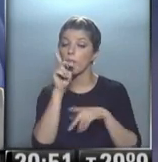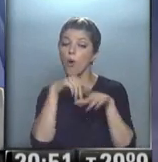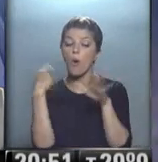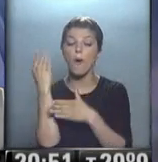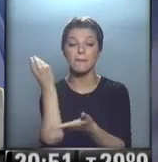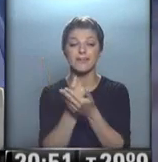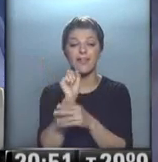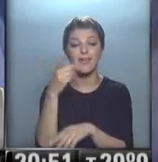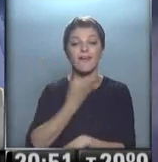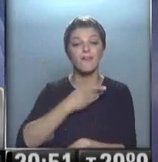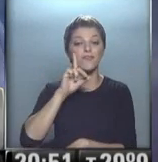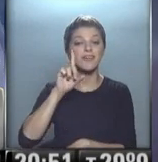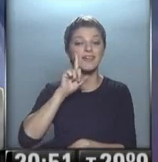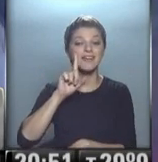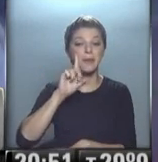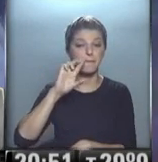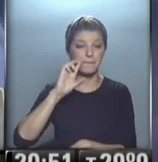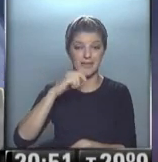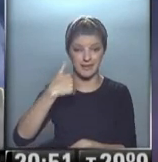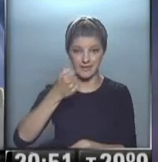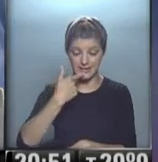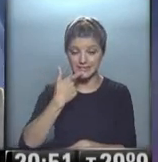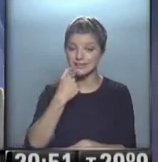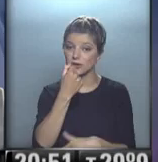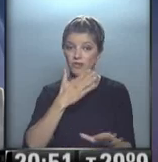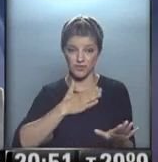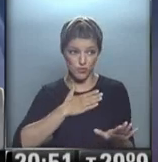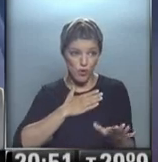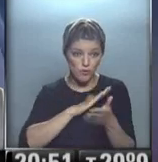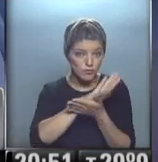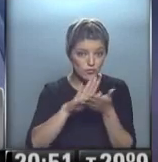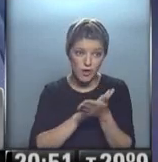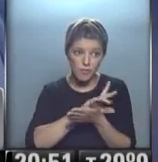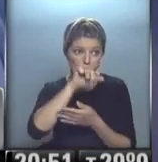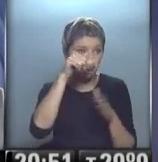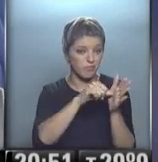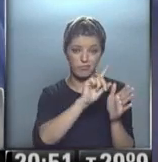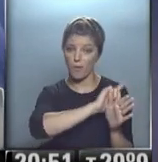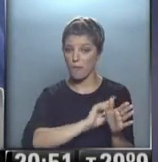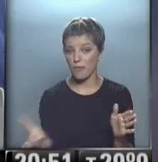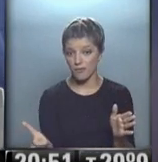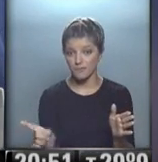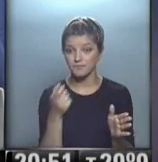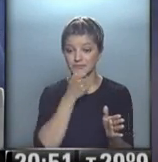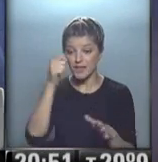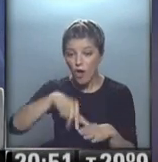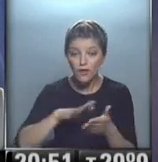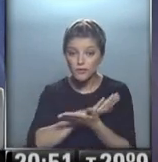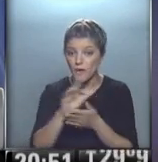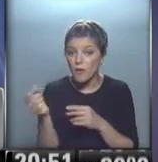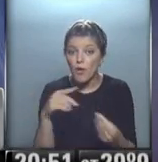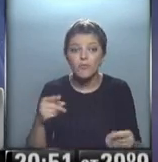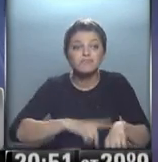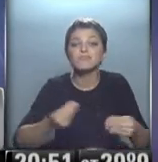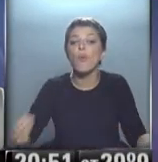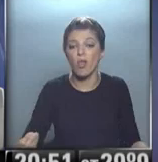cambio climático en Varsovia, dijo, si no lo hacemos nosotros, ¿quién? Si no lo hacemos ahora, ¿cuándo? Esa es la gran